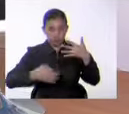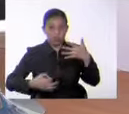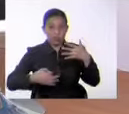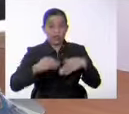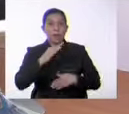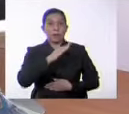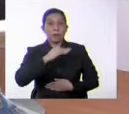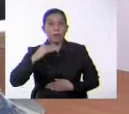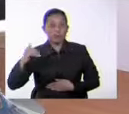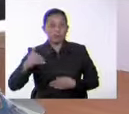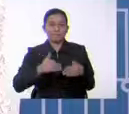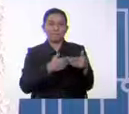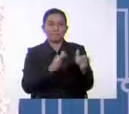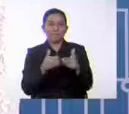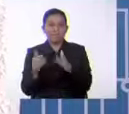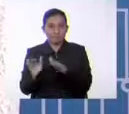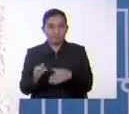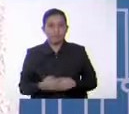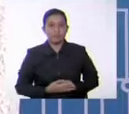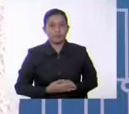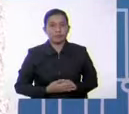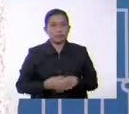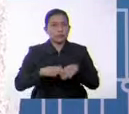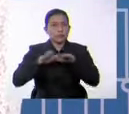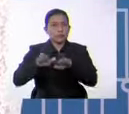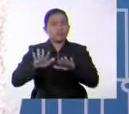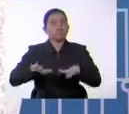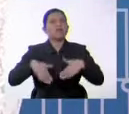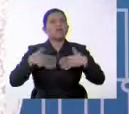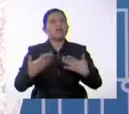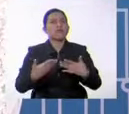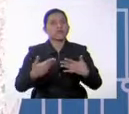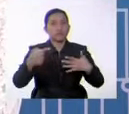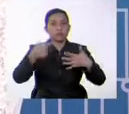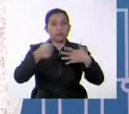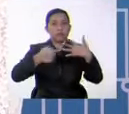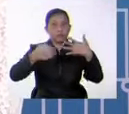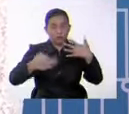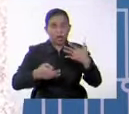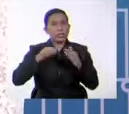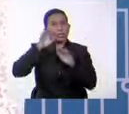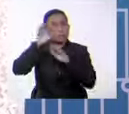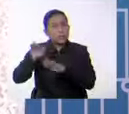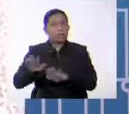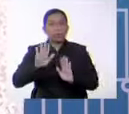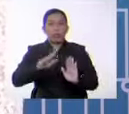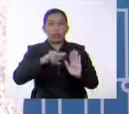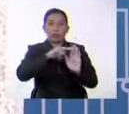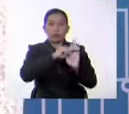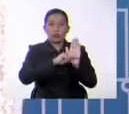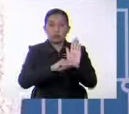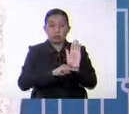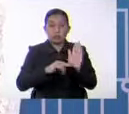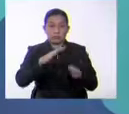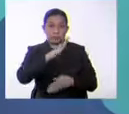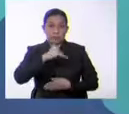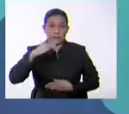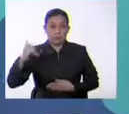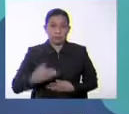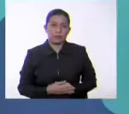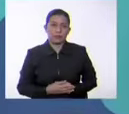países, es decir, lo que está contemplado en las leyes que rigen las normativas de una nación. Cada